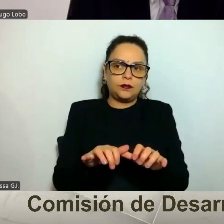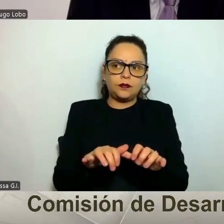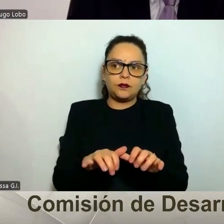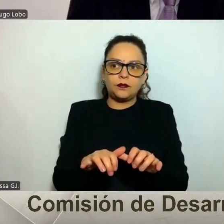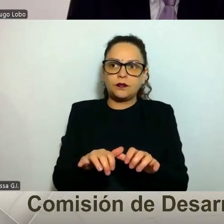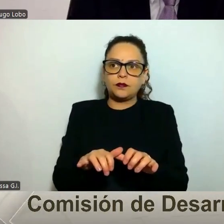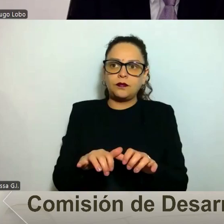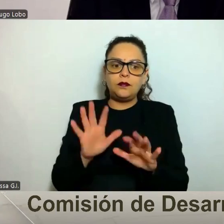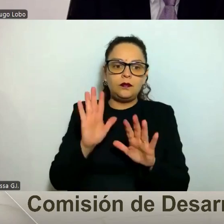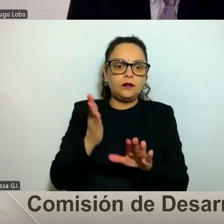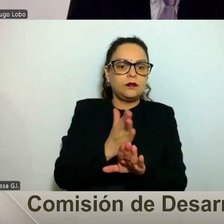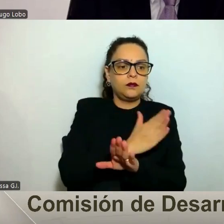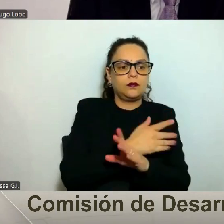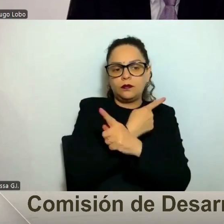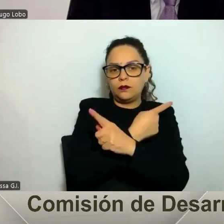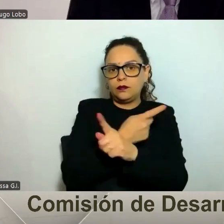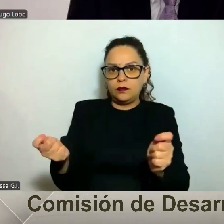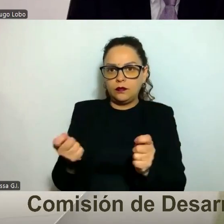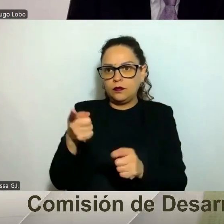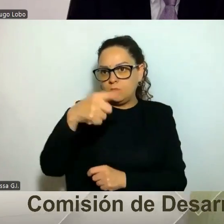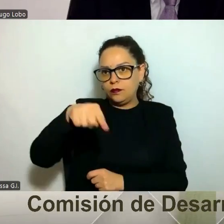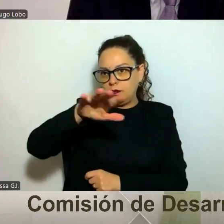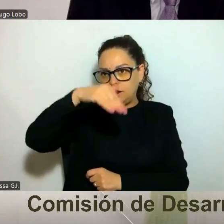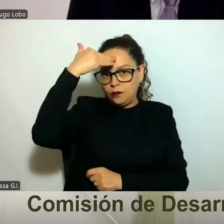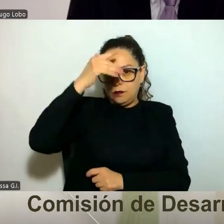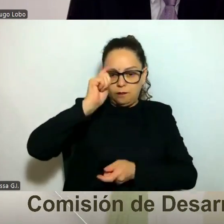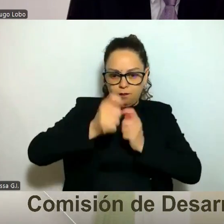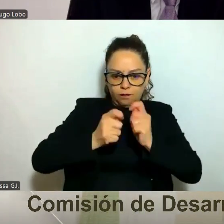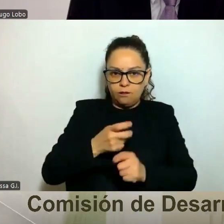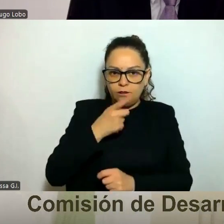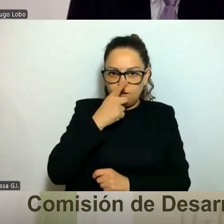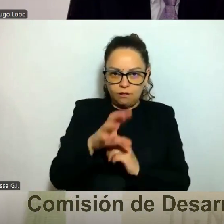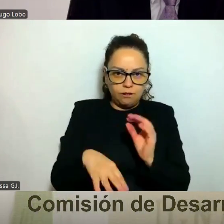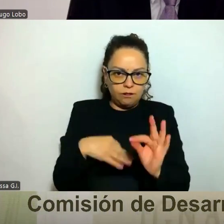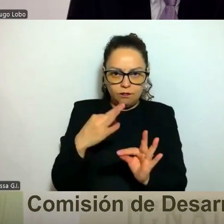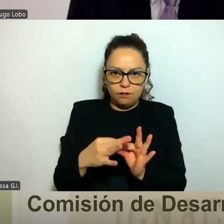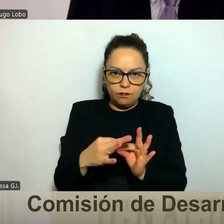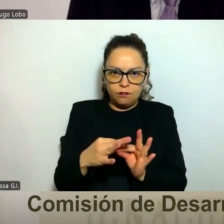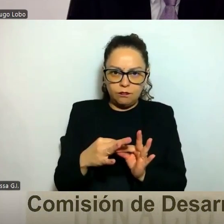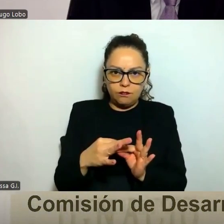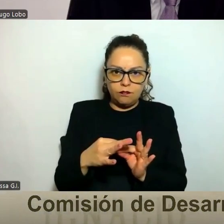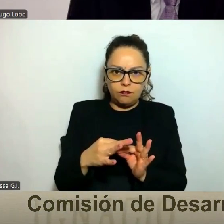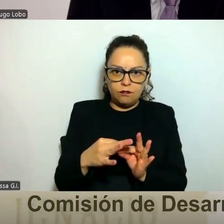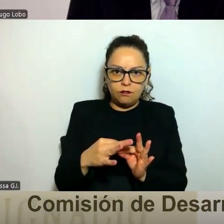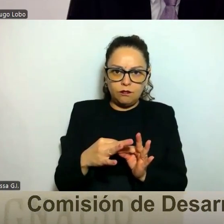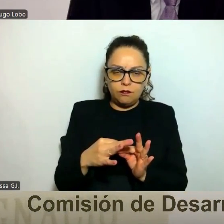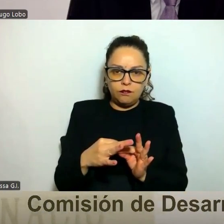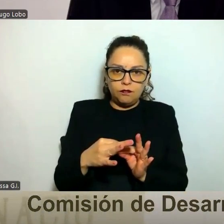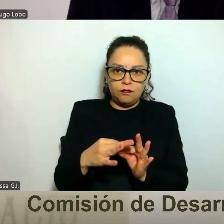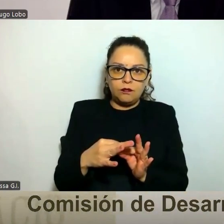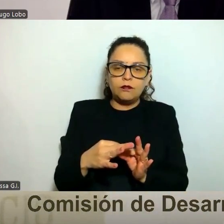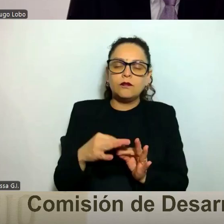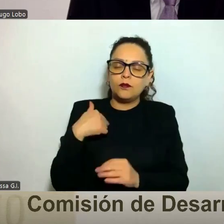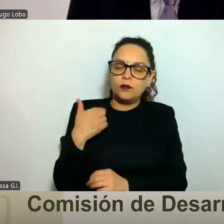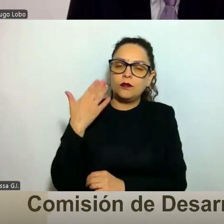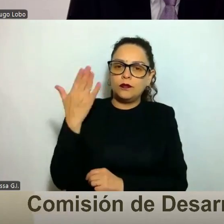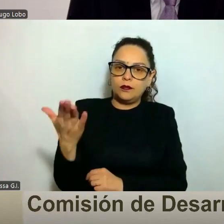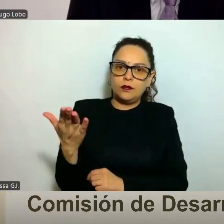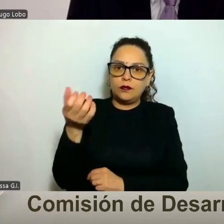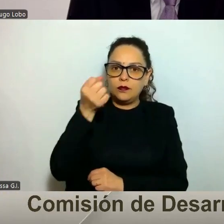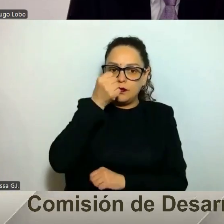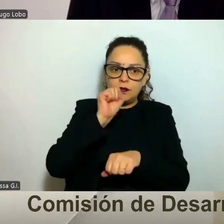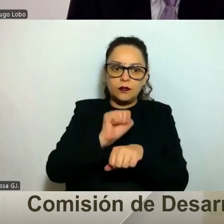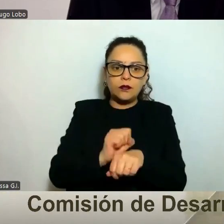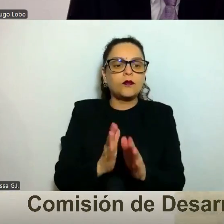fue distribuido con debida anticipación a cada uno de los integrantes de esta comisión y es de conocimiento de todas y todos, solicitaría, diputado